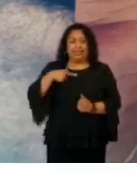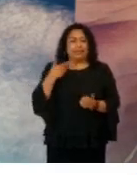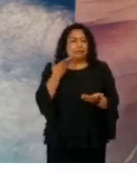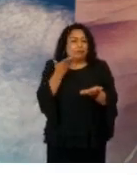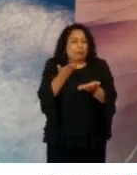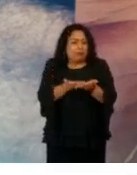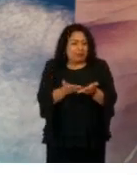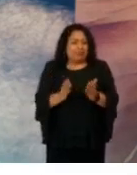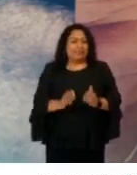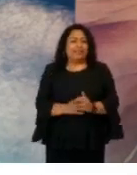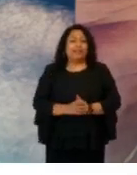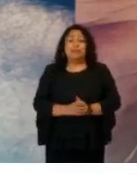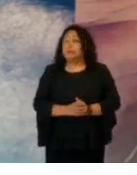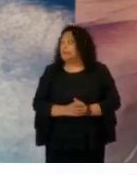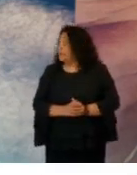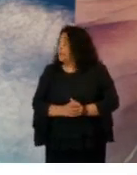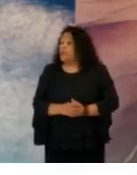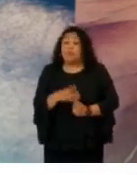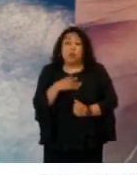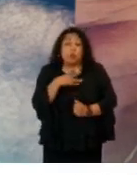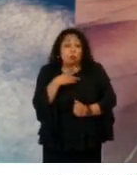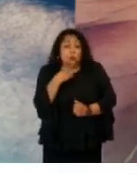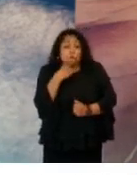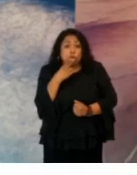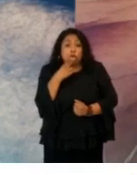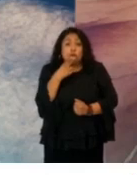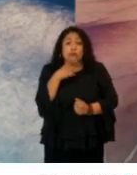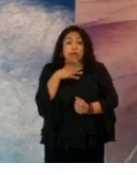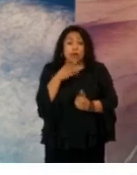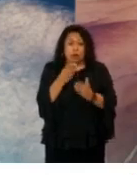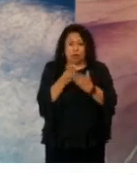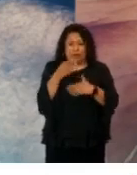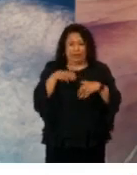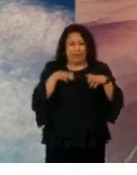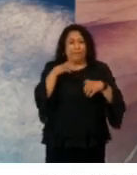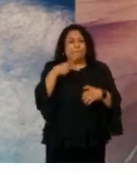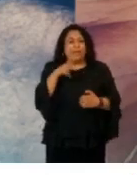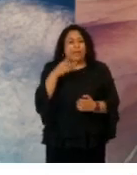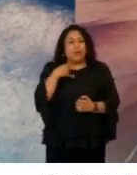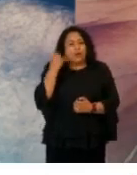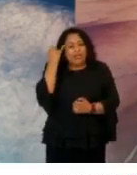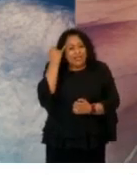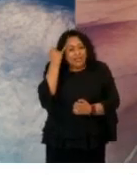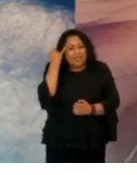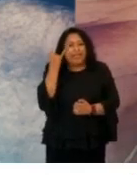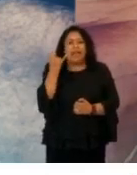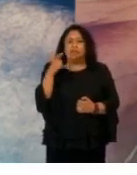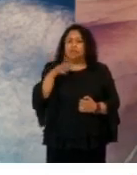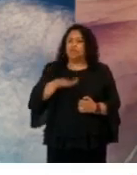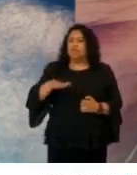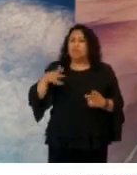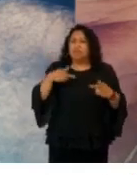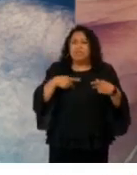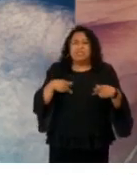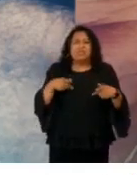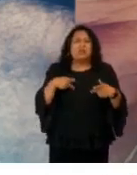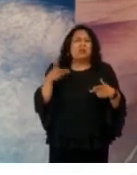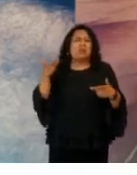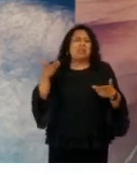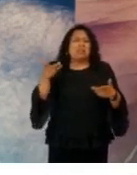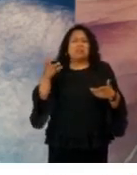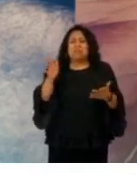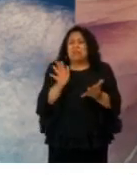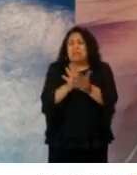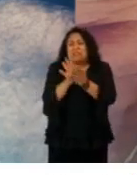de, déjenme utilizar un término distinto al del Homo sapiens, pero sí la idea de la ciudadanía precaria,